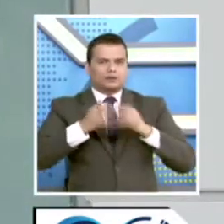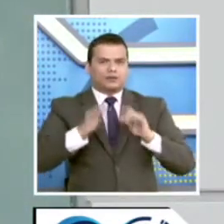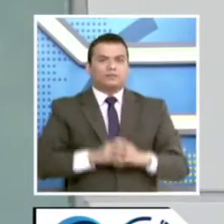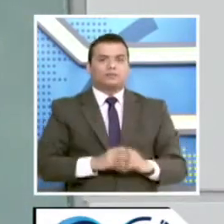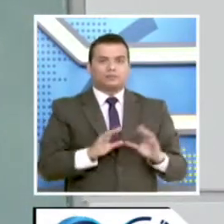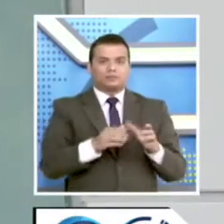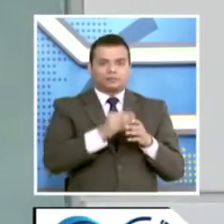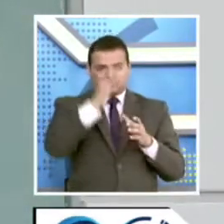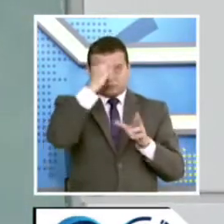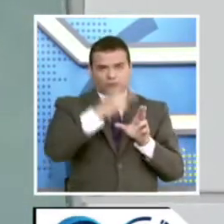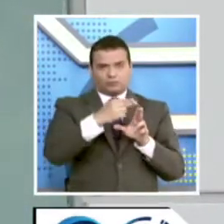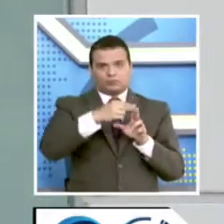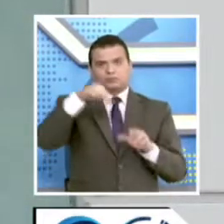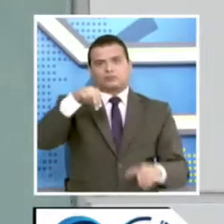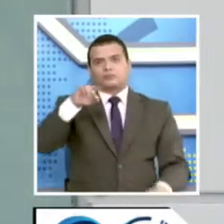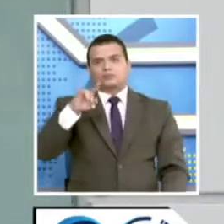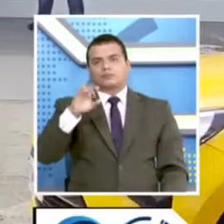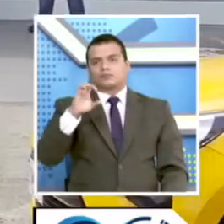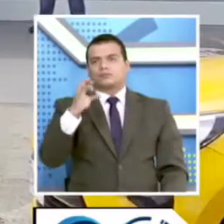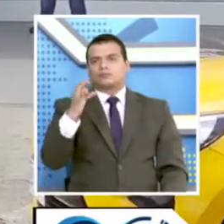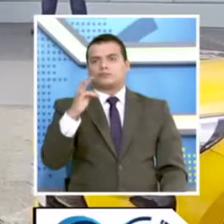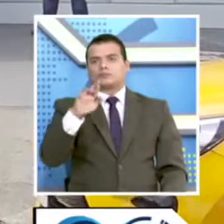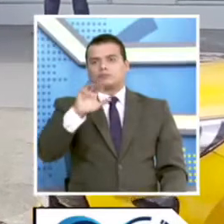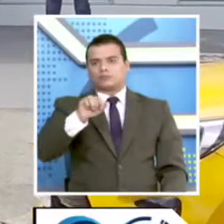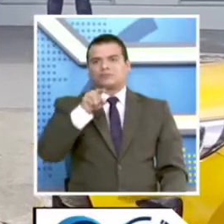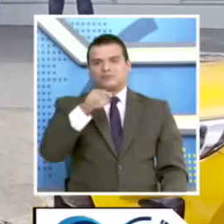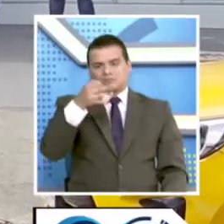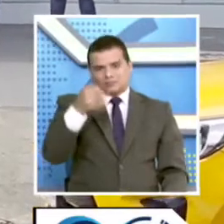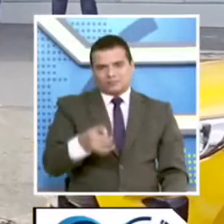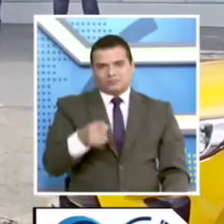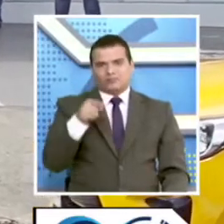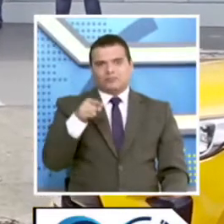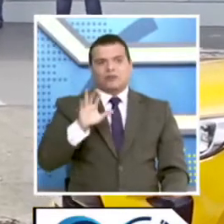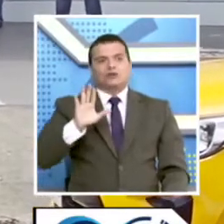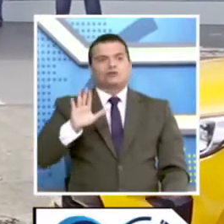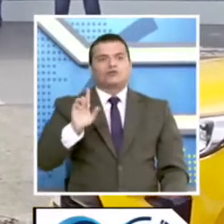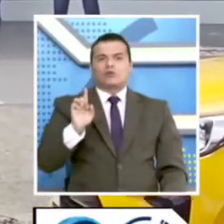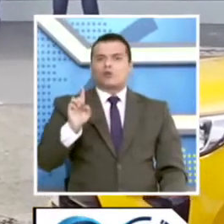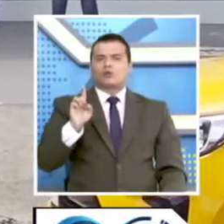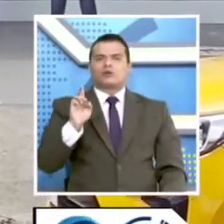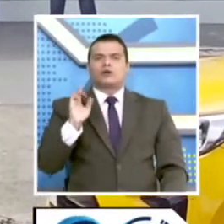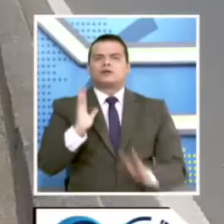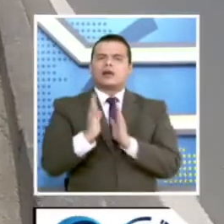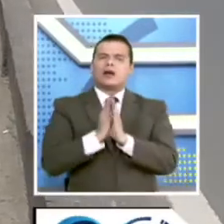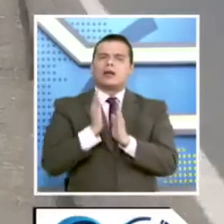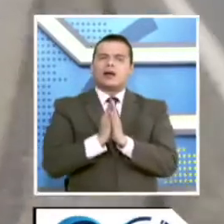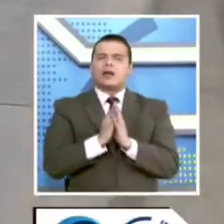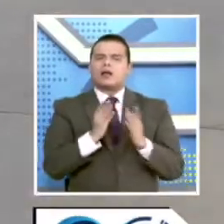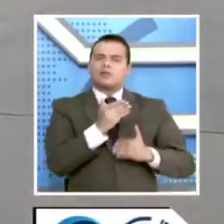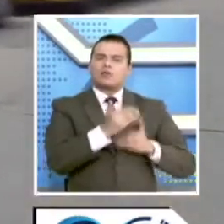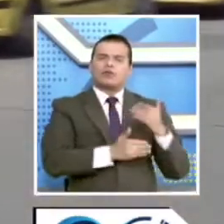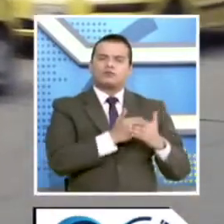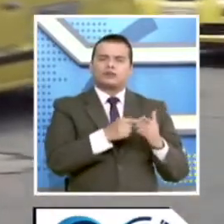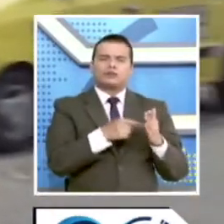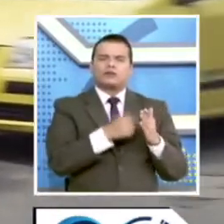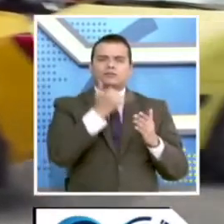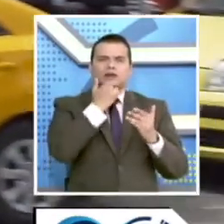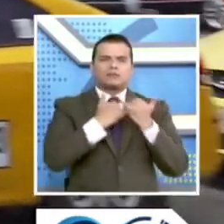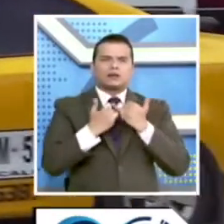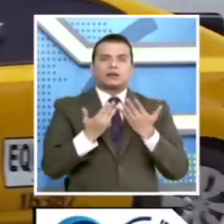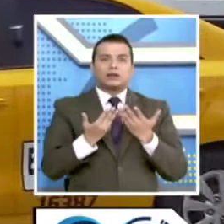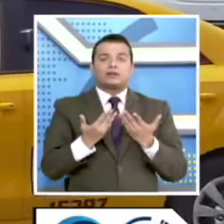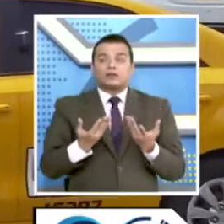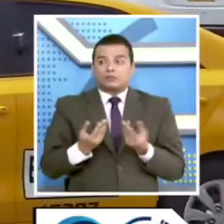clínica Nuestra, una de las que aparece en el listado de hallazgos generales y la única que le respondió a 90 Minutos, aseguró que en la visita de la Secretaría no